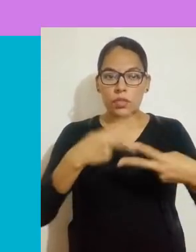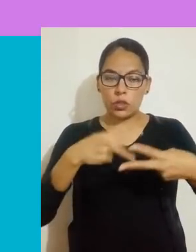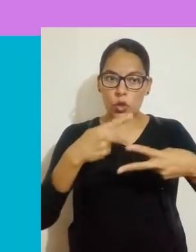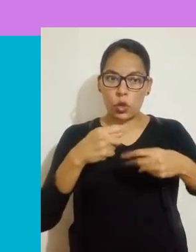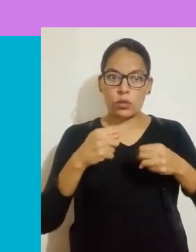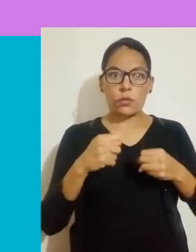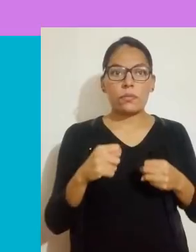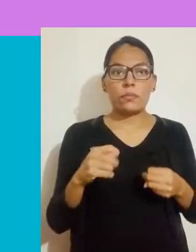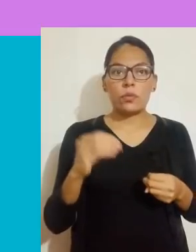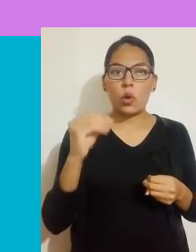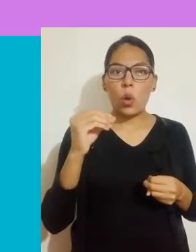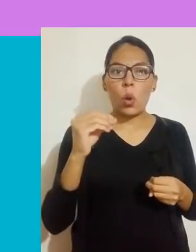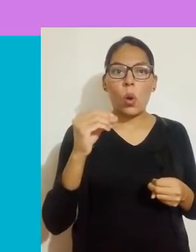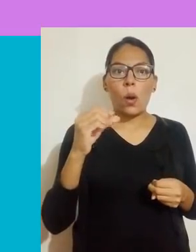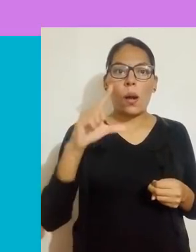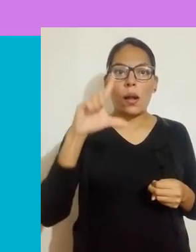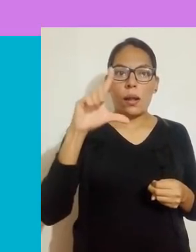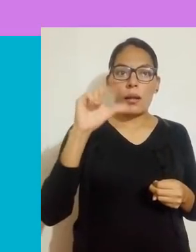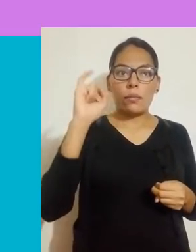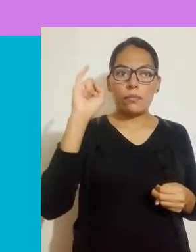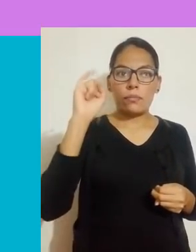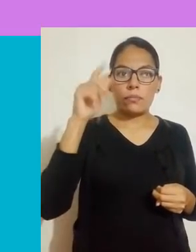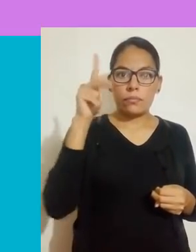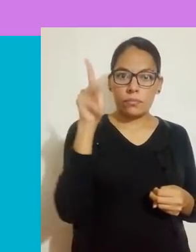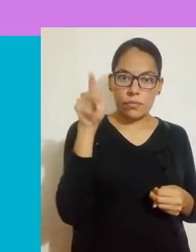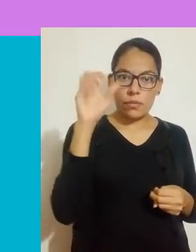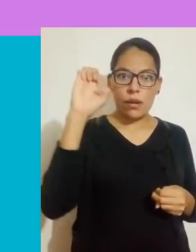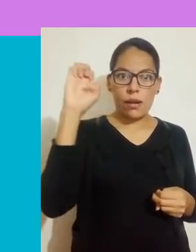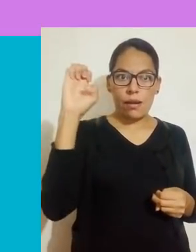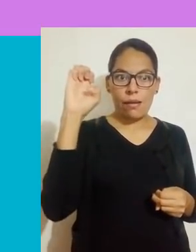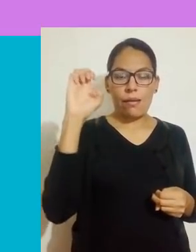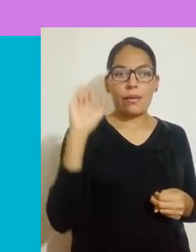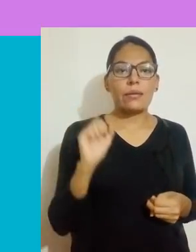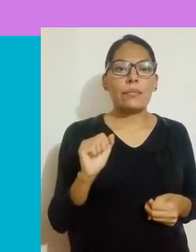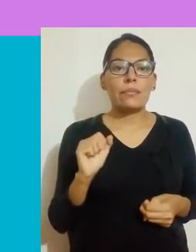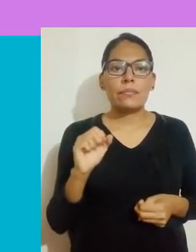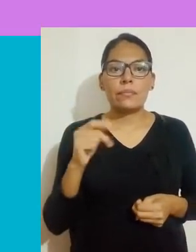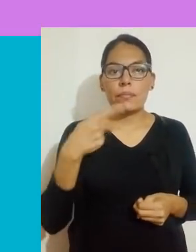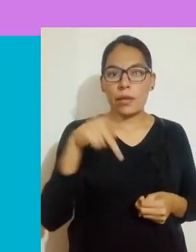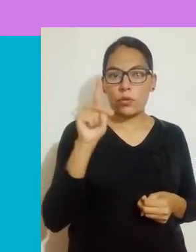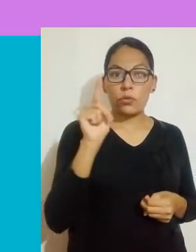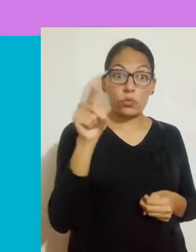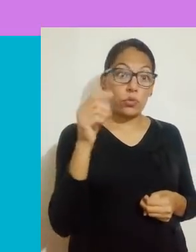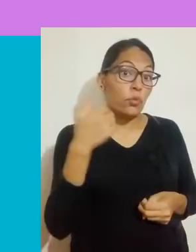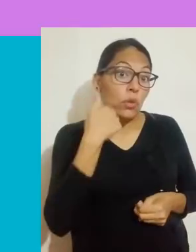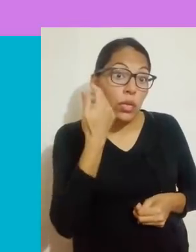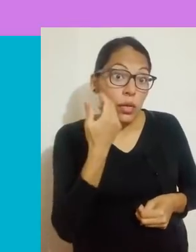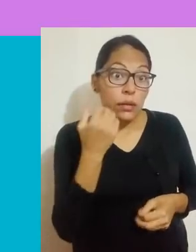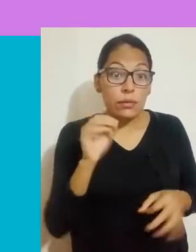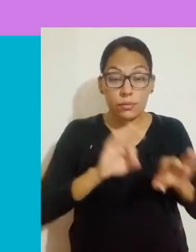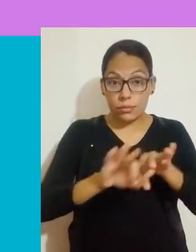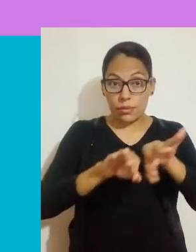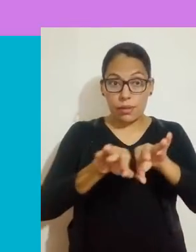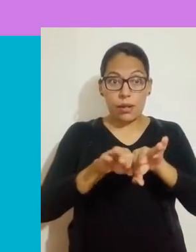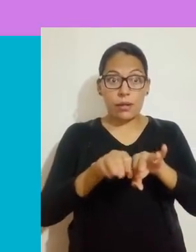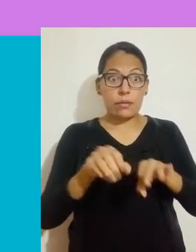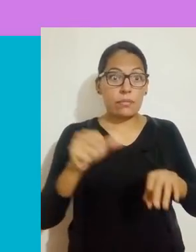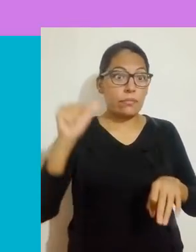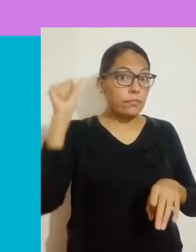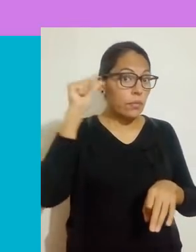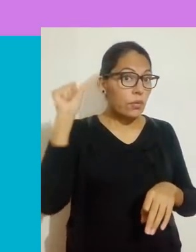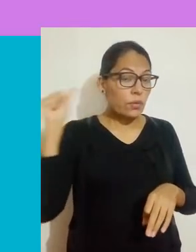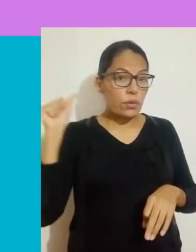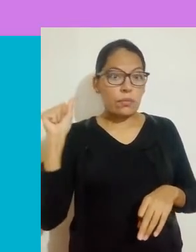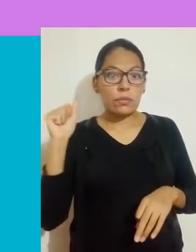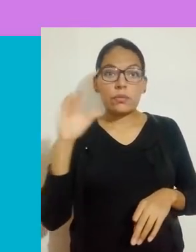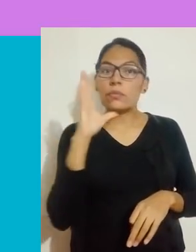más cortitos TikTok o Likee, pero ojo, si solo deseas estimular el canal auditivo, esta app no es